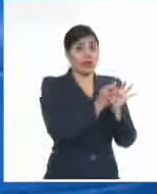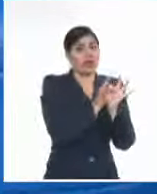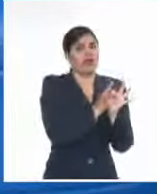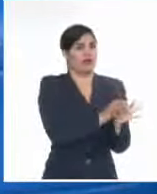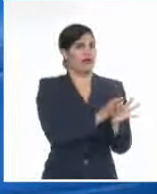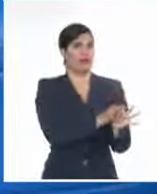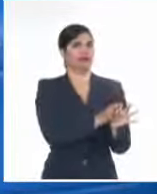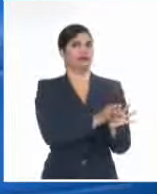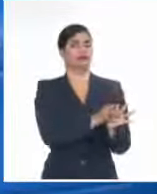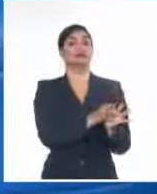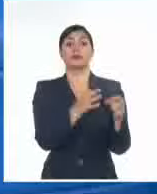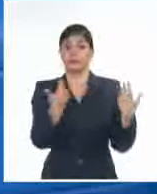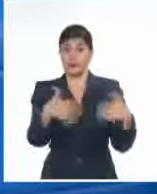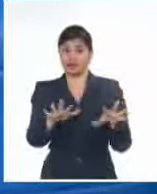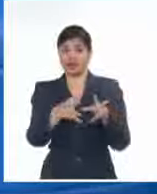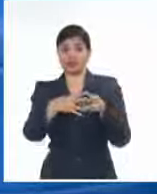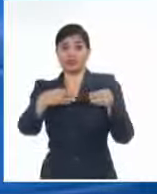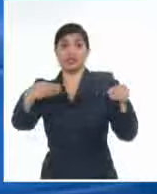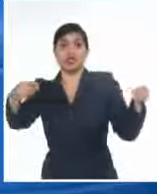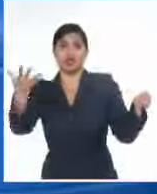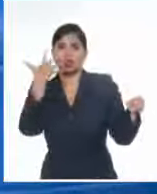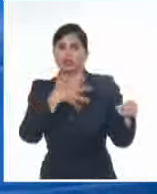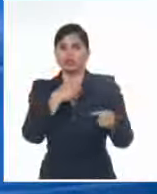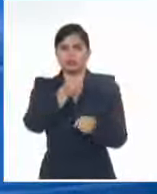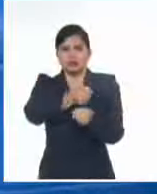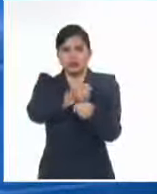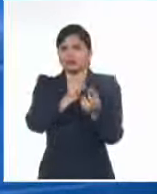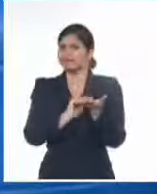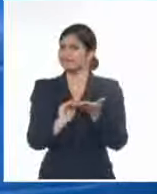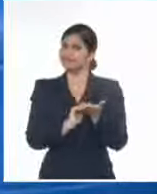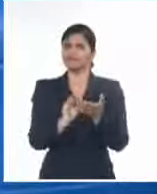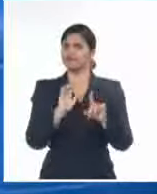tierra que se nos han infectado con hierbas